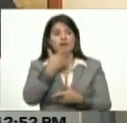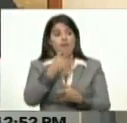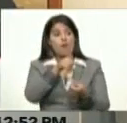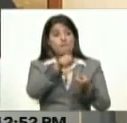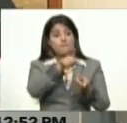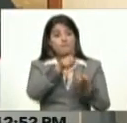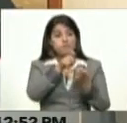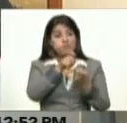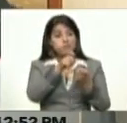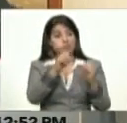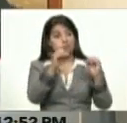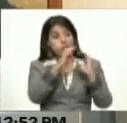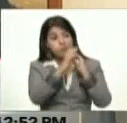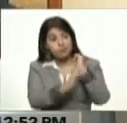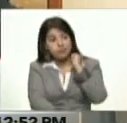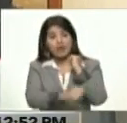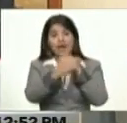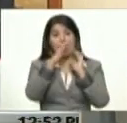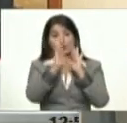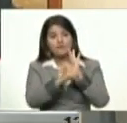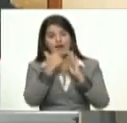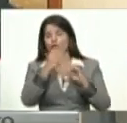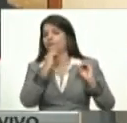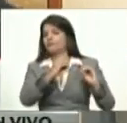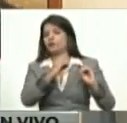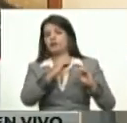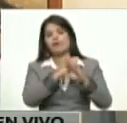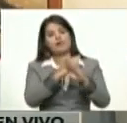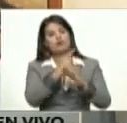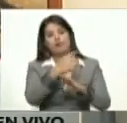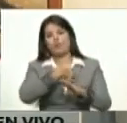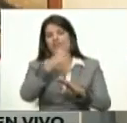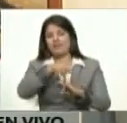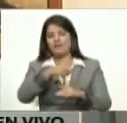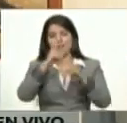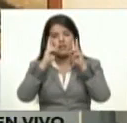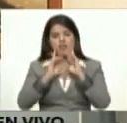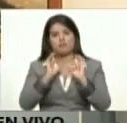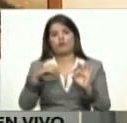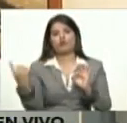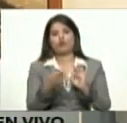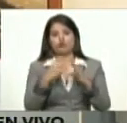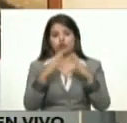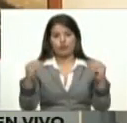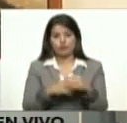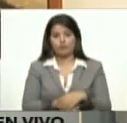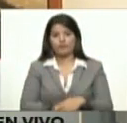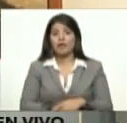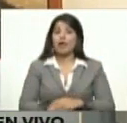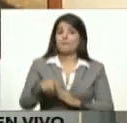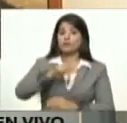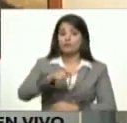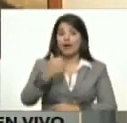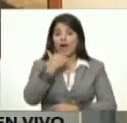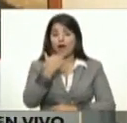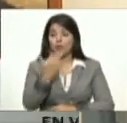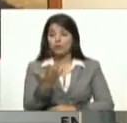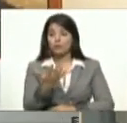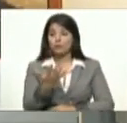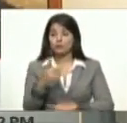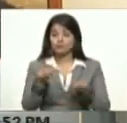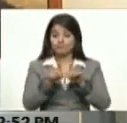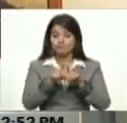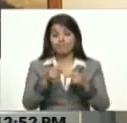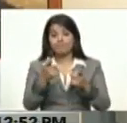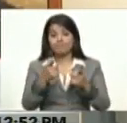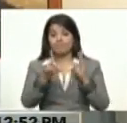fiscal y a ir y evitar que cualquier impuesto como este o cualquiera que esté referido con la reforma